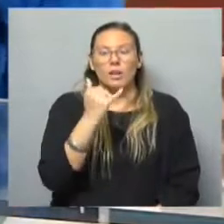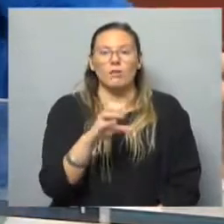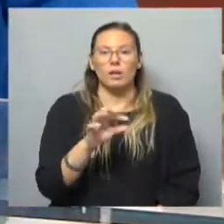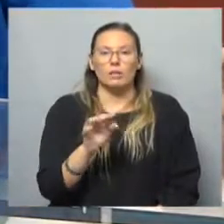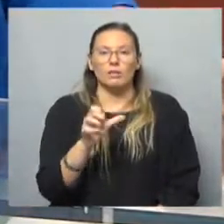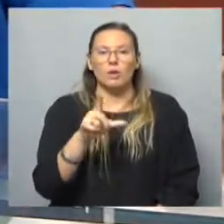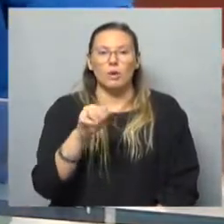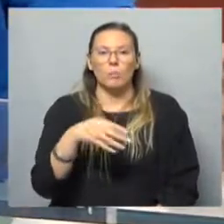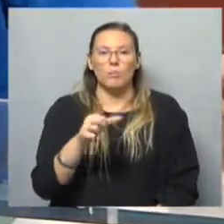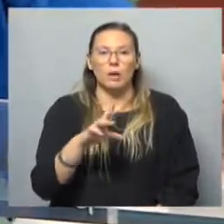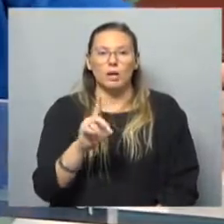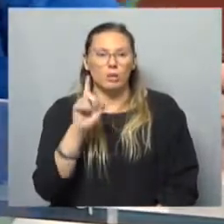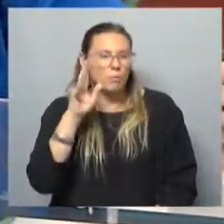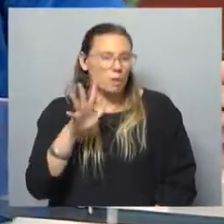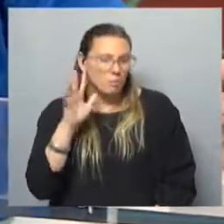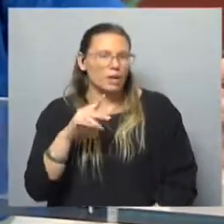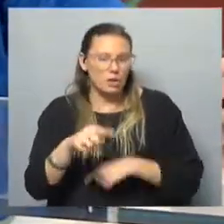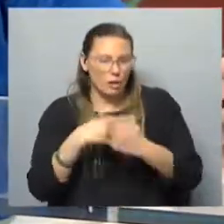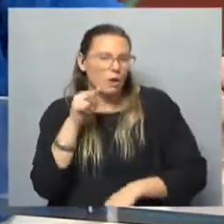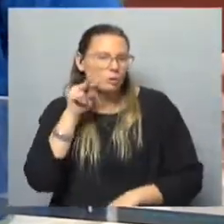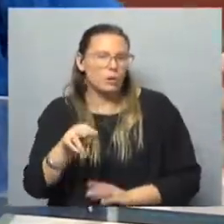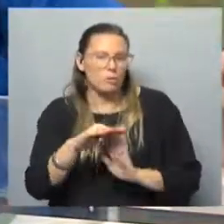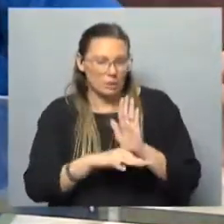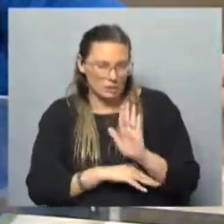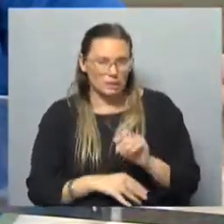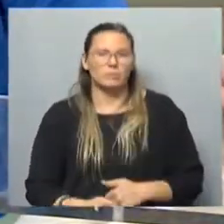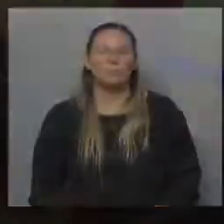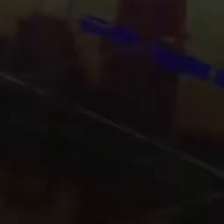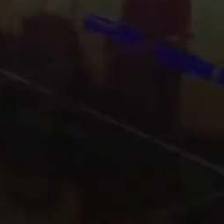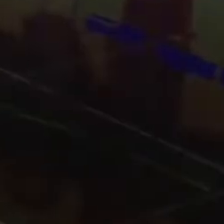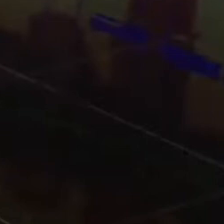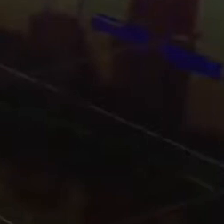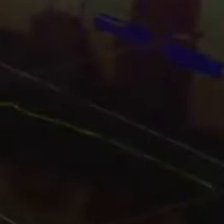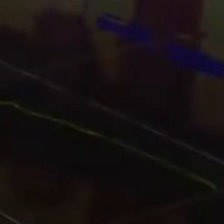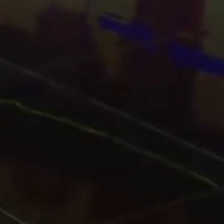del Pitufo Lombardo. Así que me imagino que no se van a ir de enfrente de la pantalla.